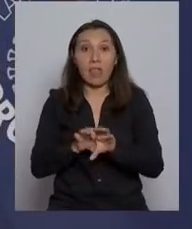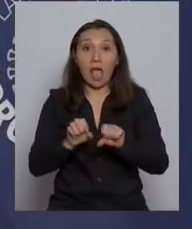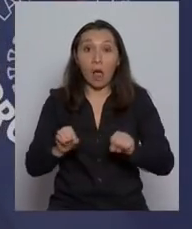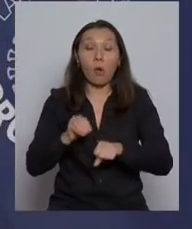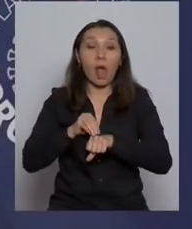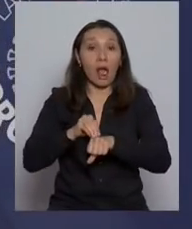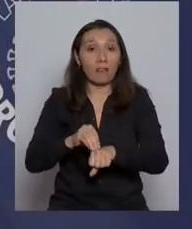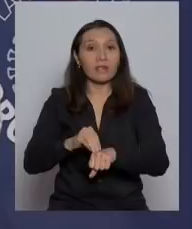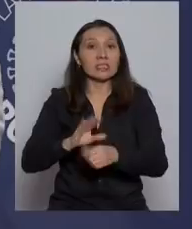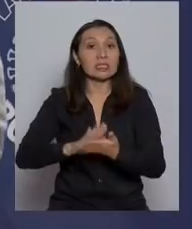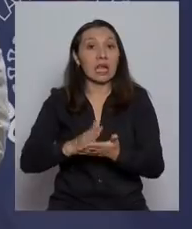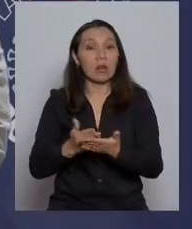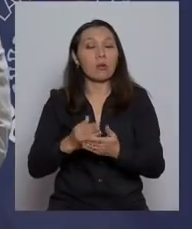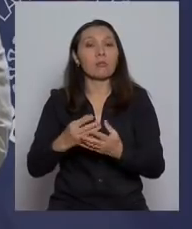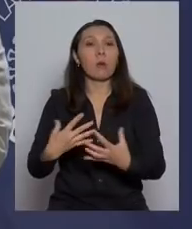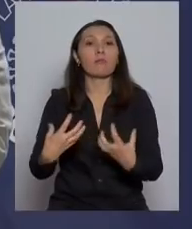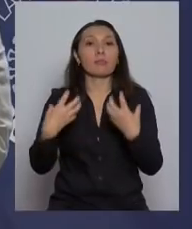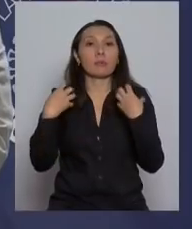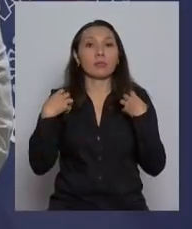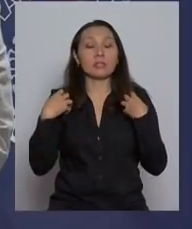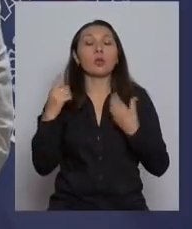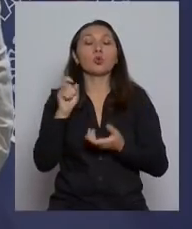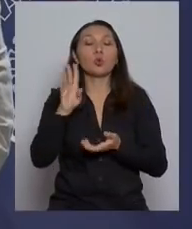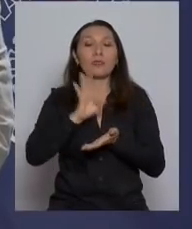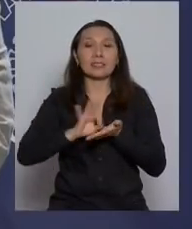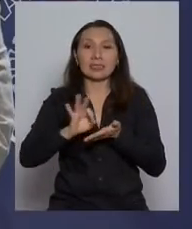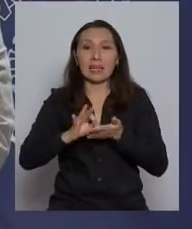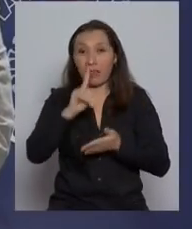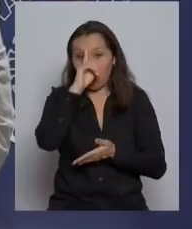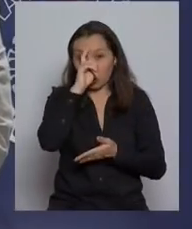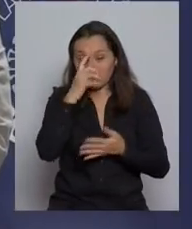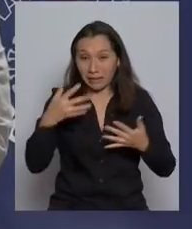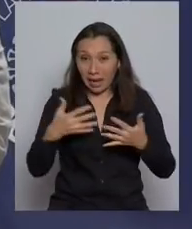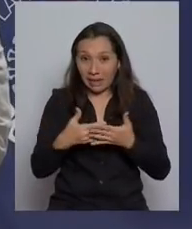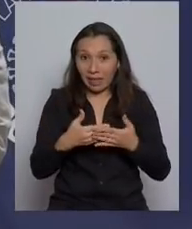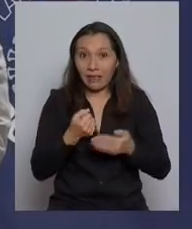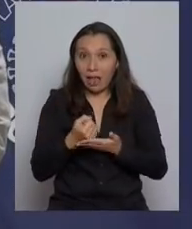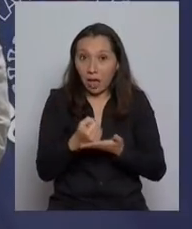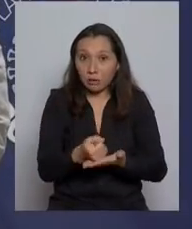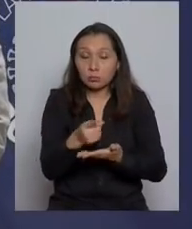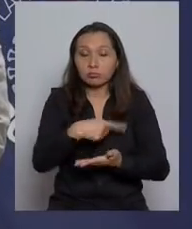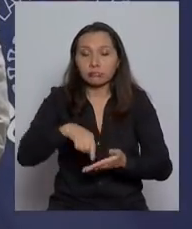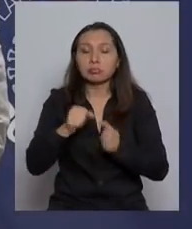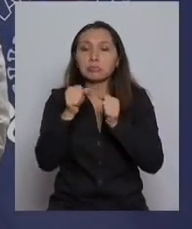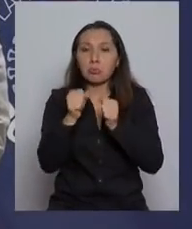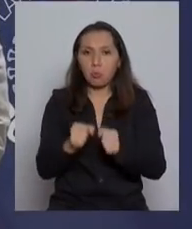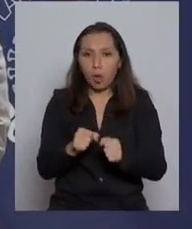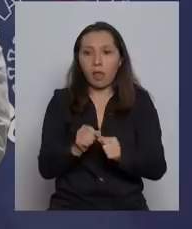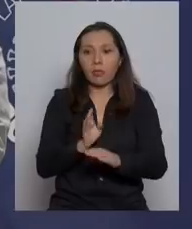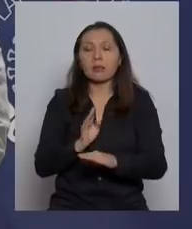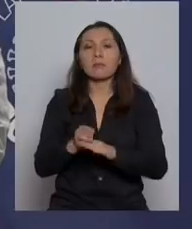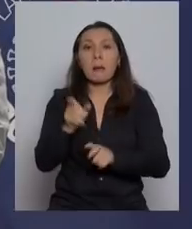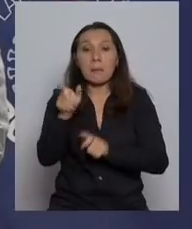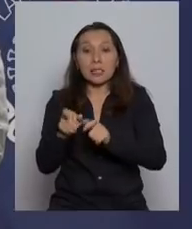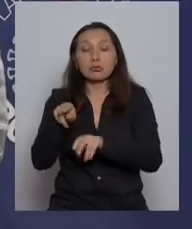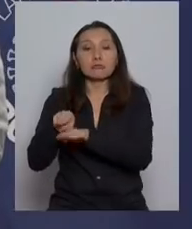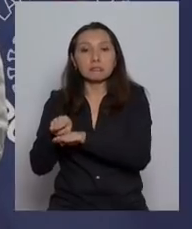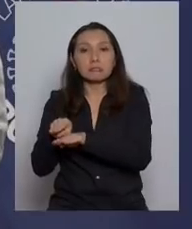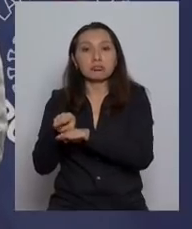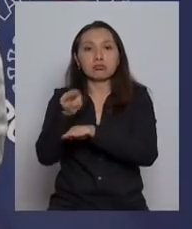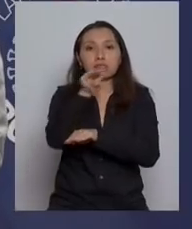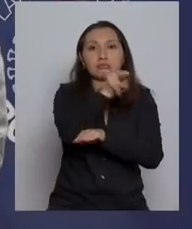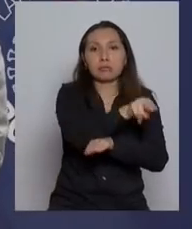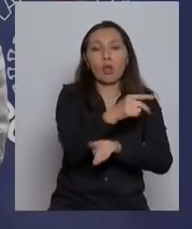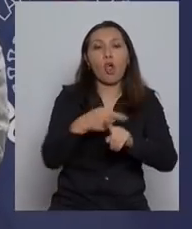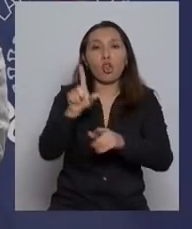alerta sanitaria depende de la Subsecretaría de Redes Asistenciales, nosotros estamos en condiciones de poder movilizar pacientes desde un